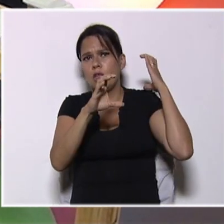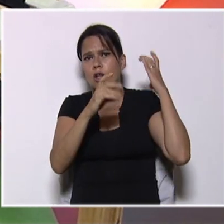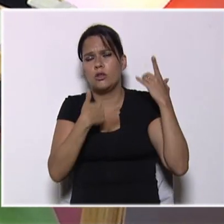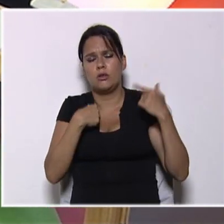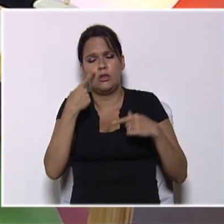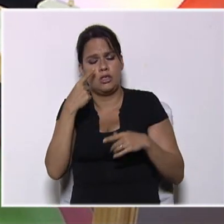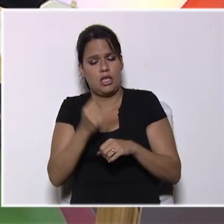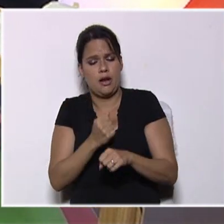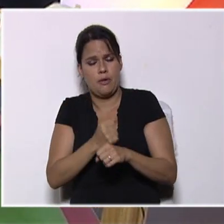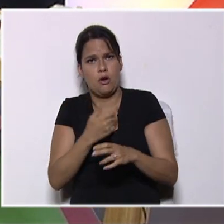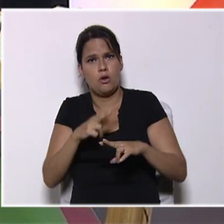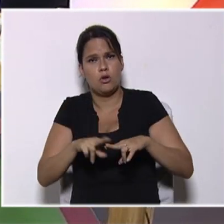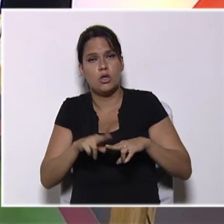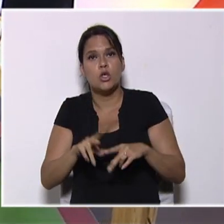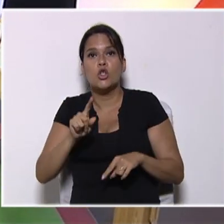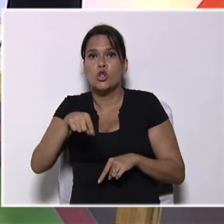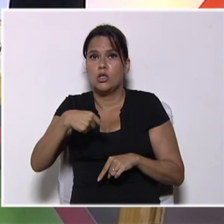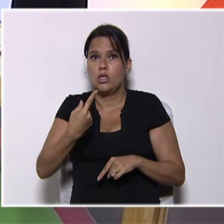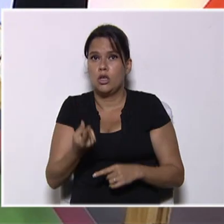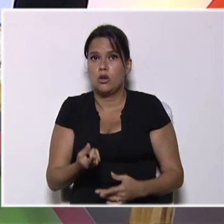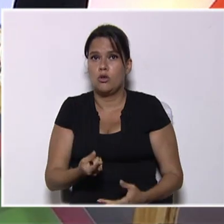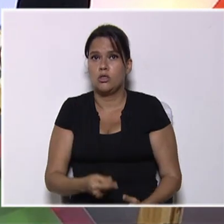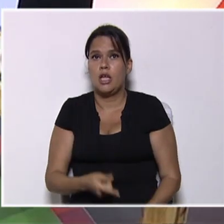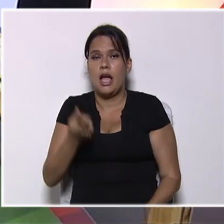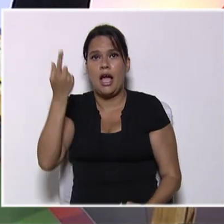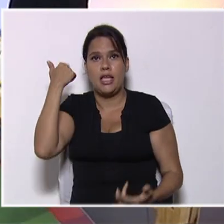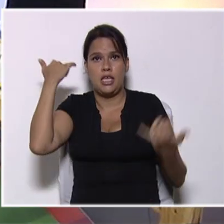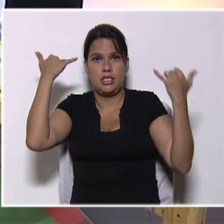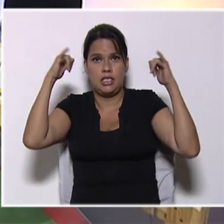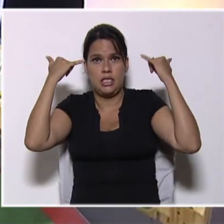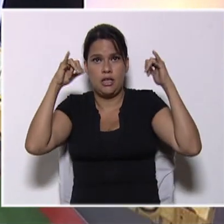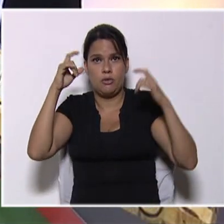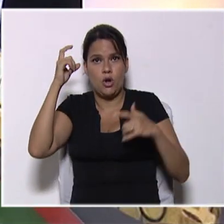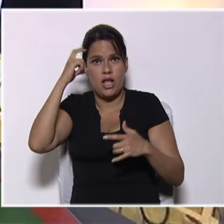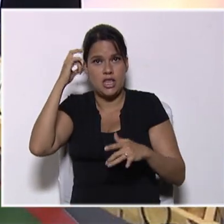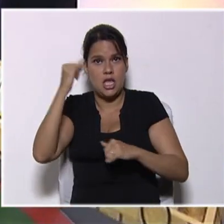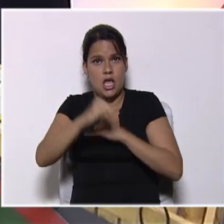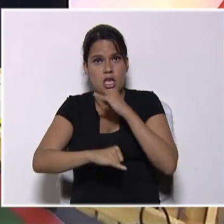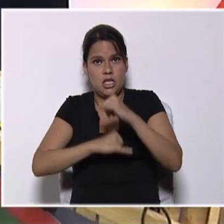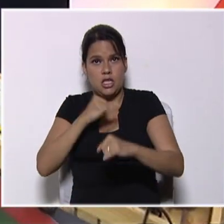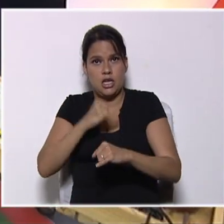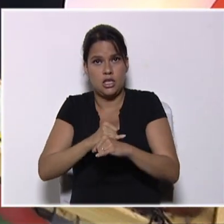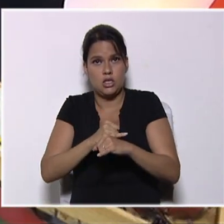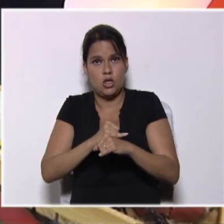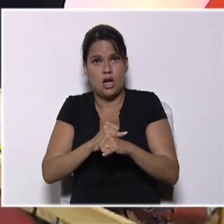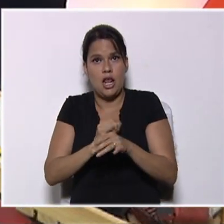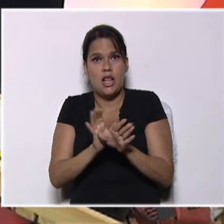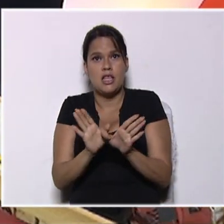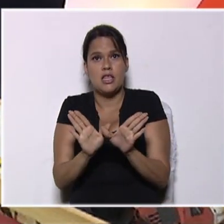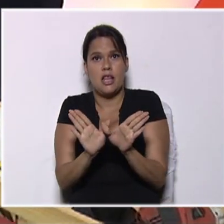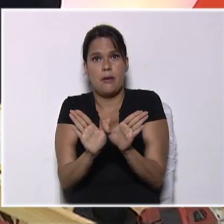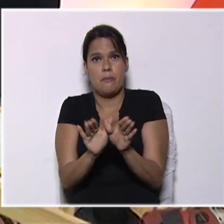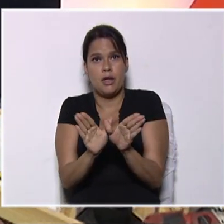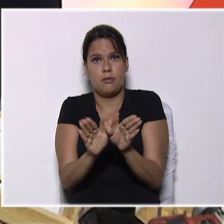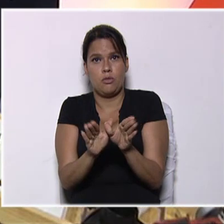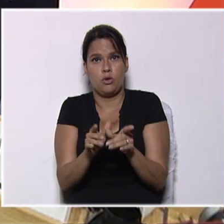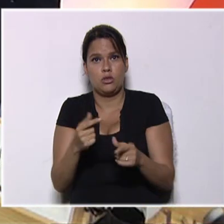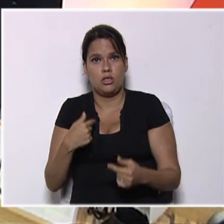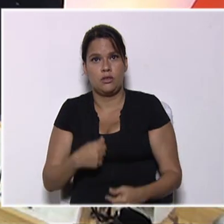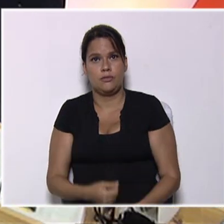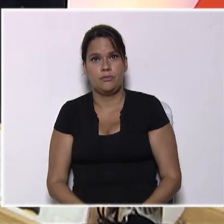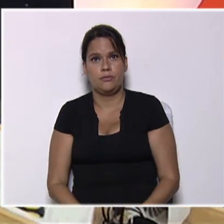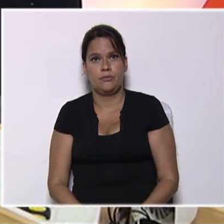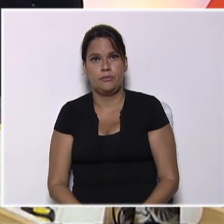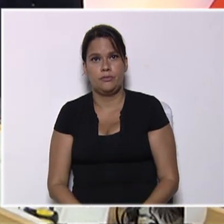de los niños. Y otra cosa, muchachos, ayer se celebró el Día Internacional de la Mariposa, tal día como ayer, que no es hoy, pero